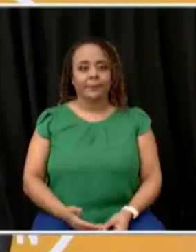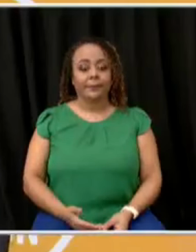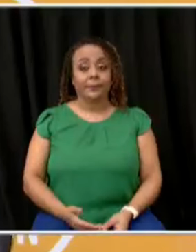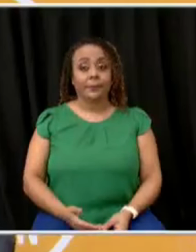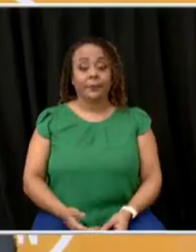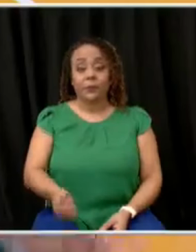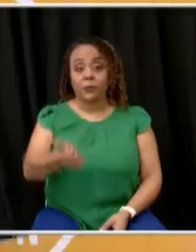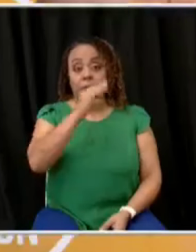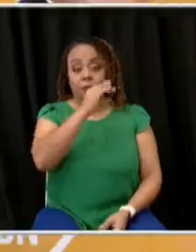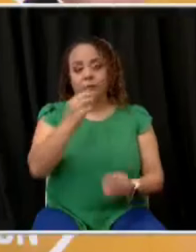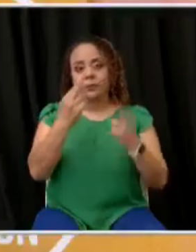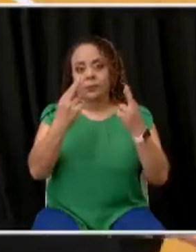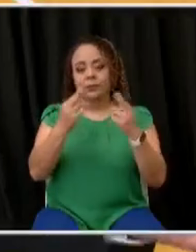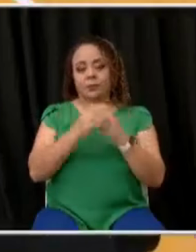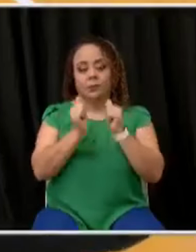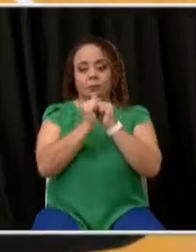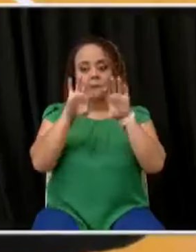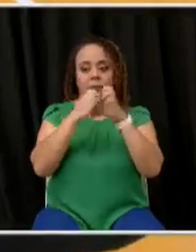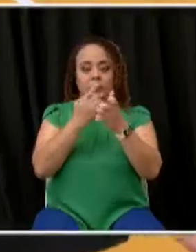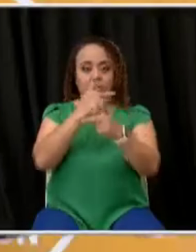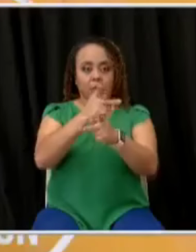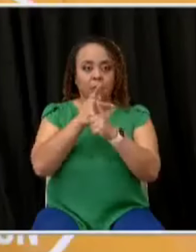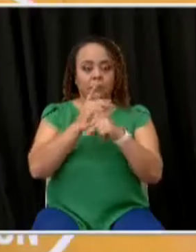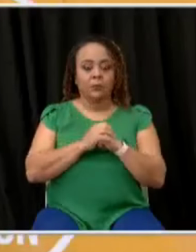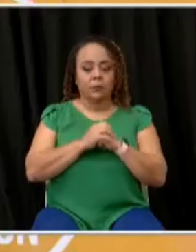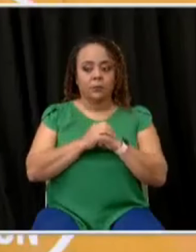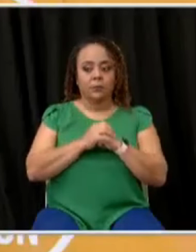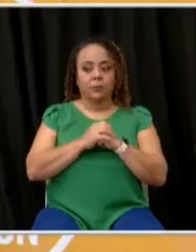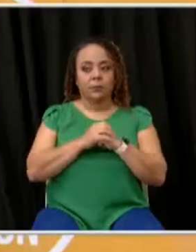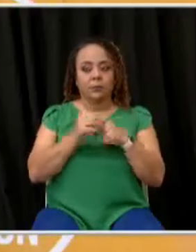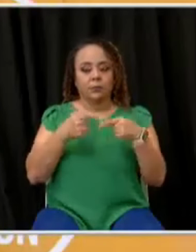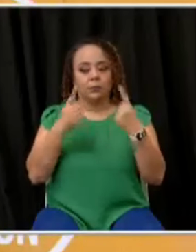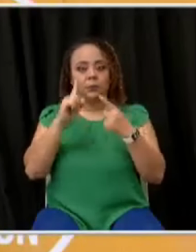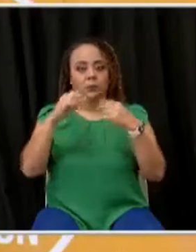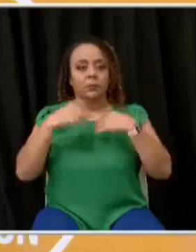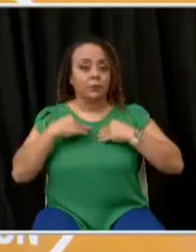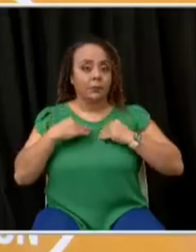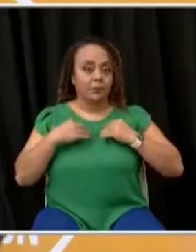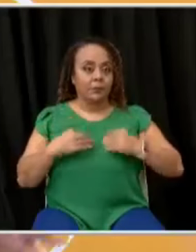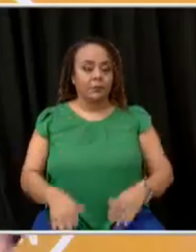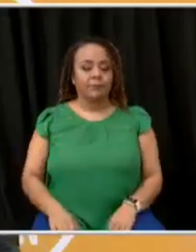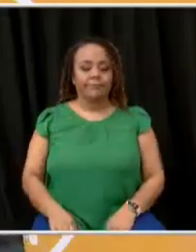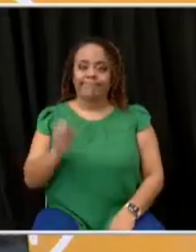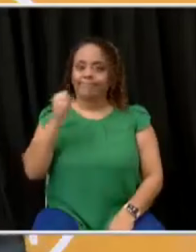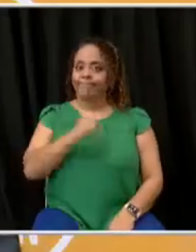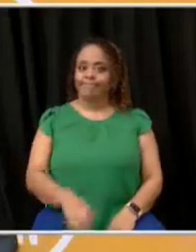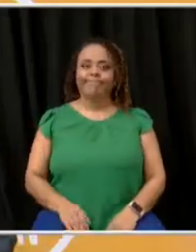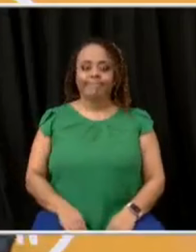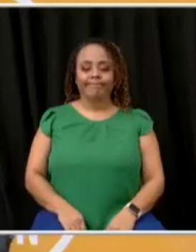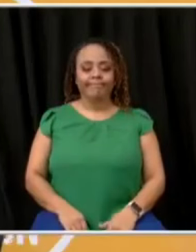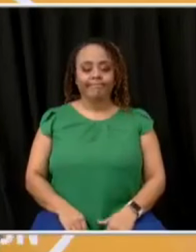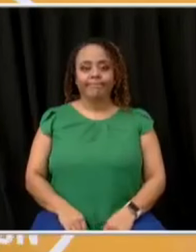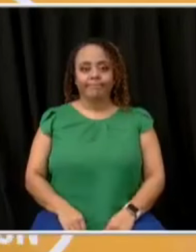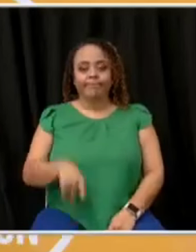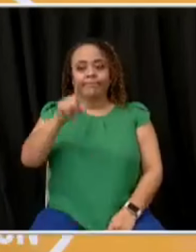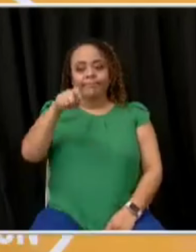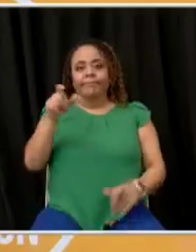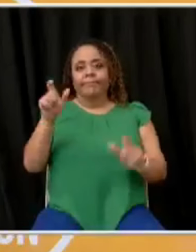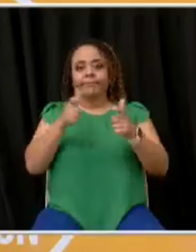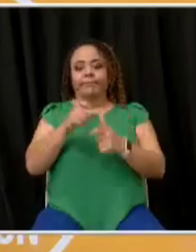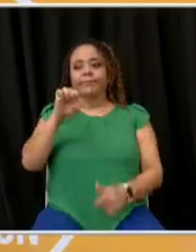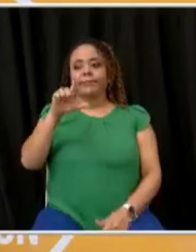humedad y ojalá con equipos de protección encima versus con una camiseta, pues sí, las pérdidas de